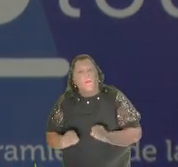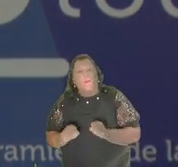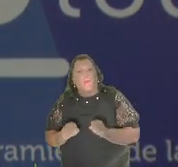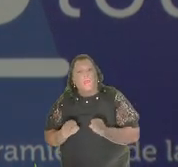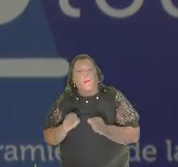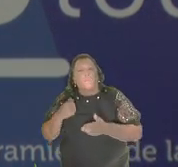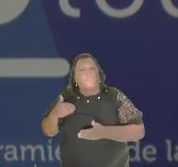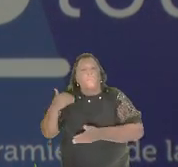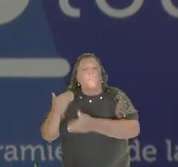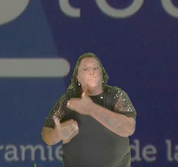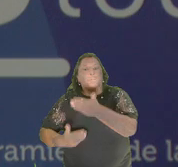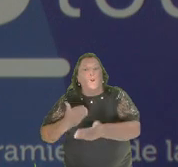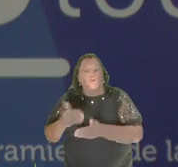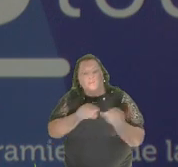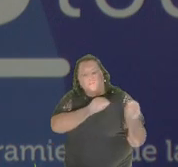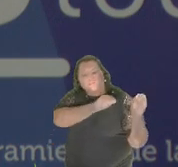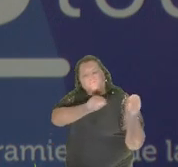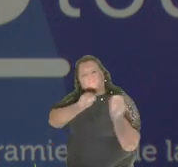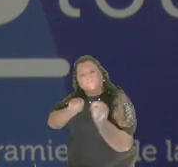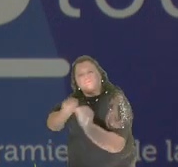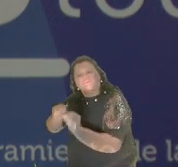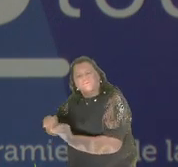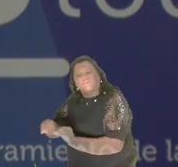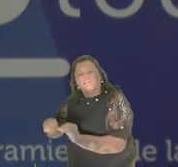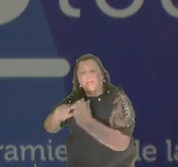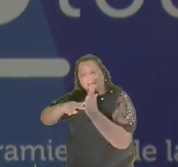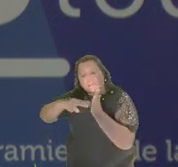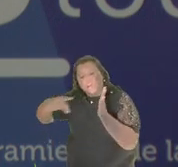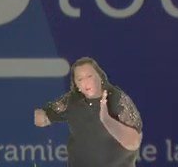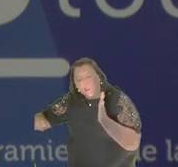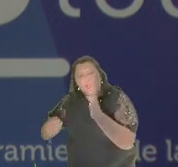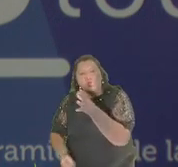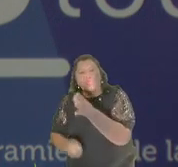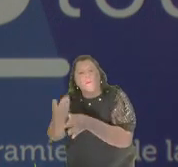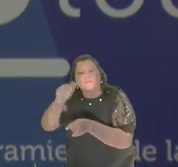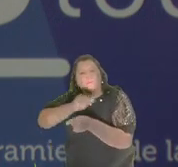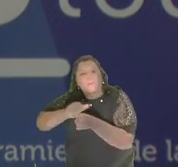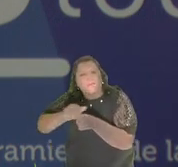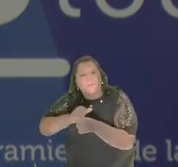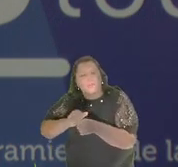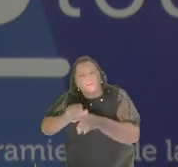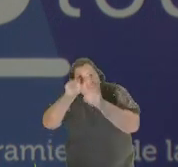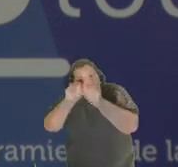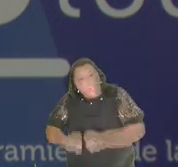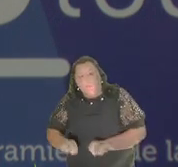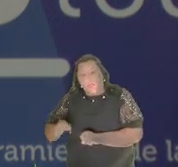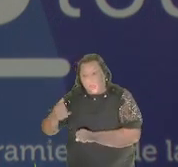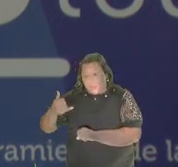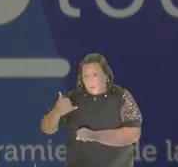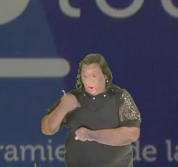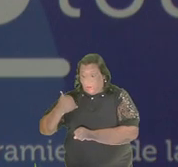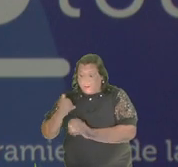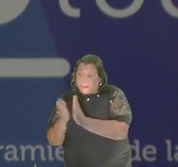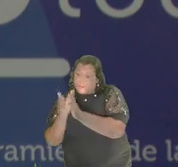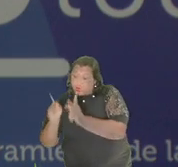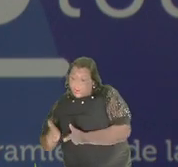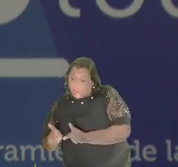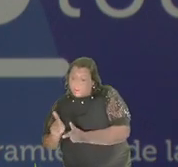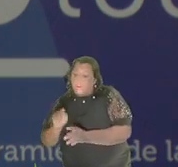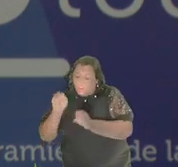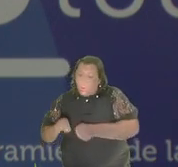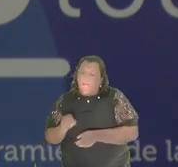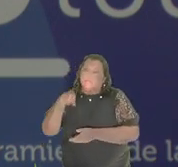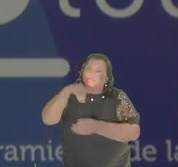un proceso de formación que con intervención de tecnologías, de nuevas prácticas, permita que el estudiante pueda desarrollar su proceso